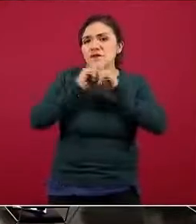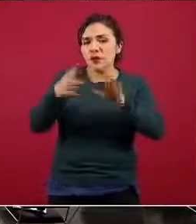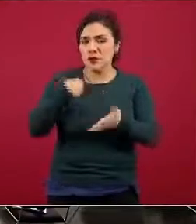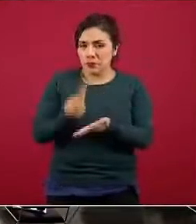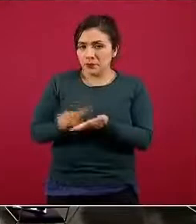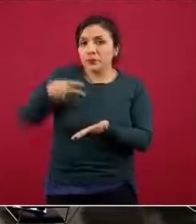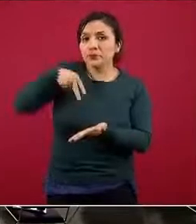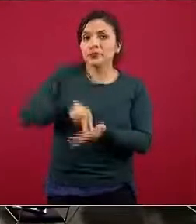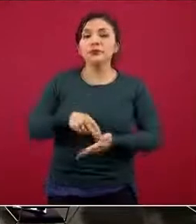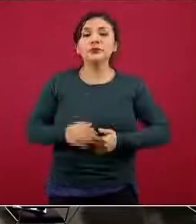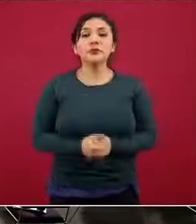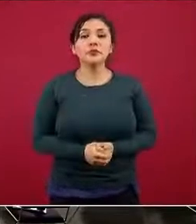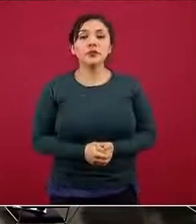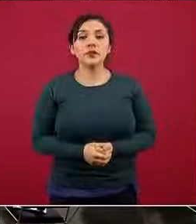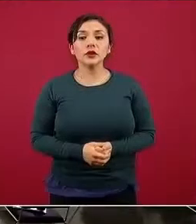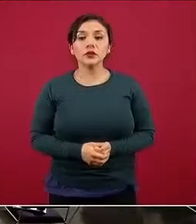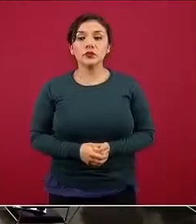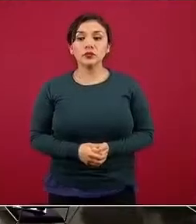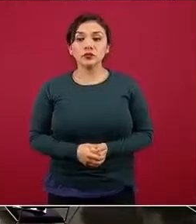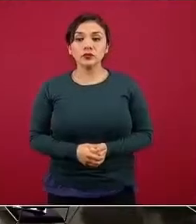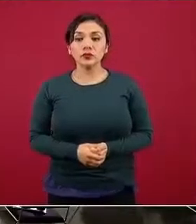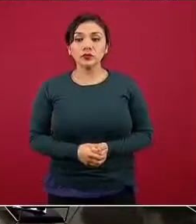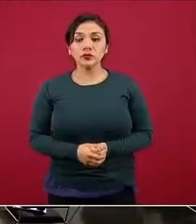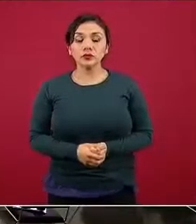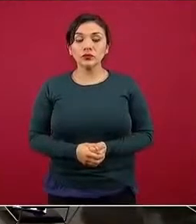de pie para presentarlo,